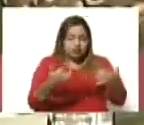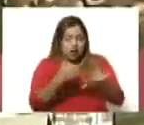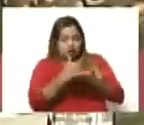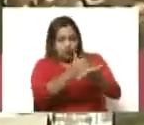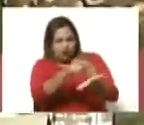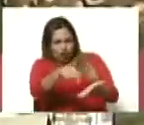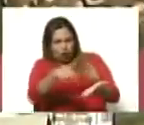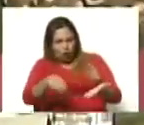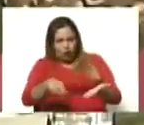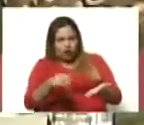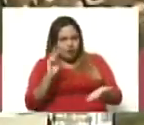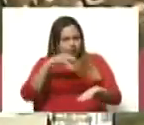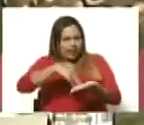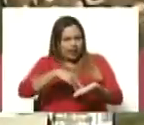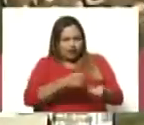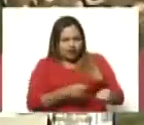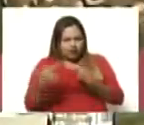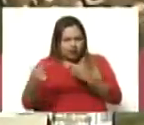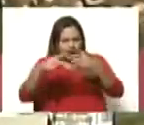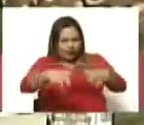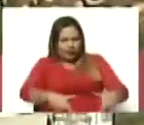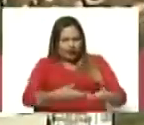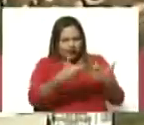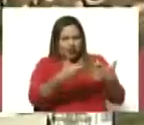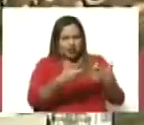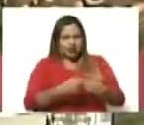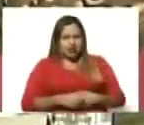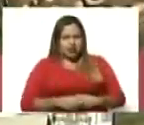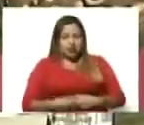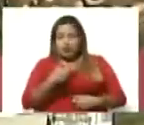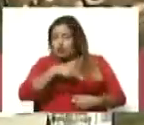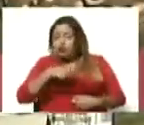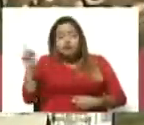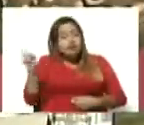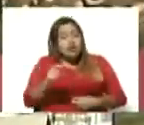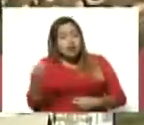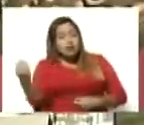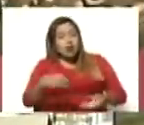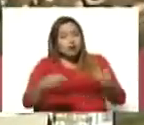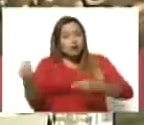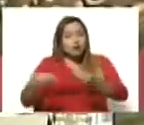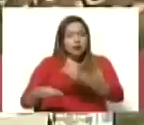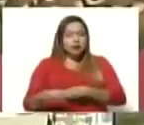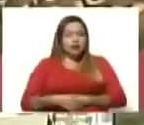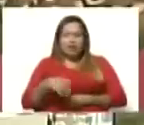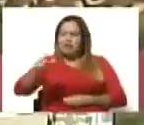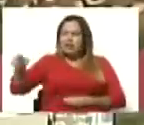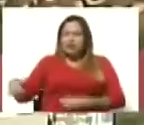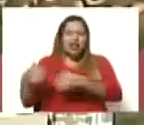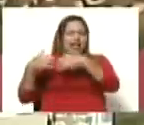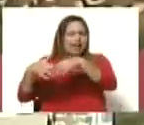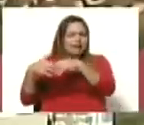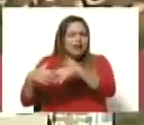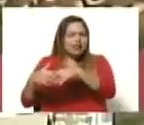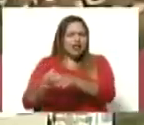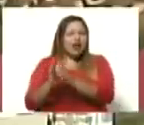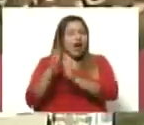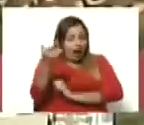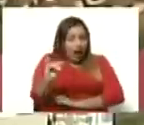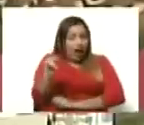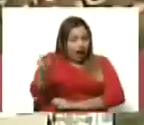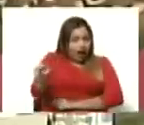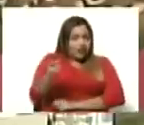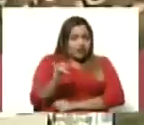hoy. Mandaste la maquinaria. Estamos pariendo máquinas. Aquellos empresarios, le hago un llamado. Que tengan